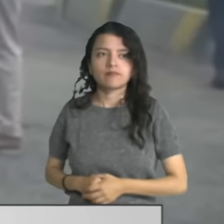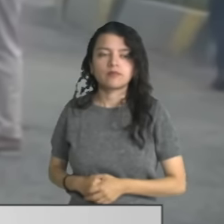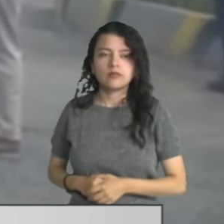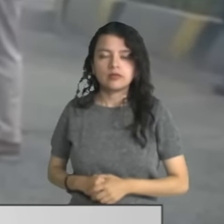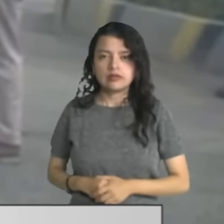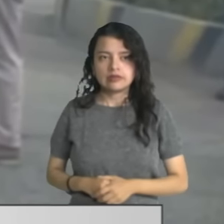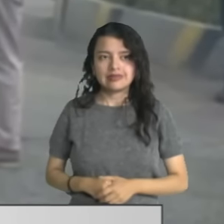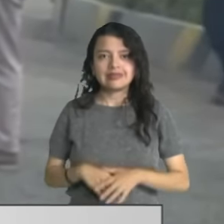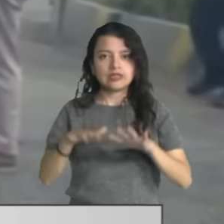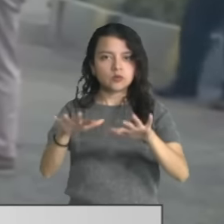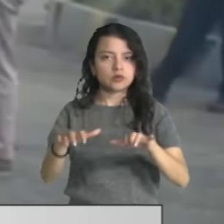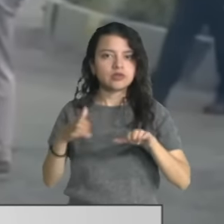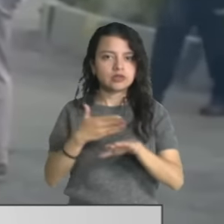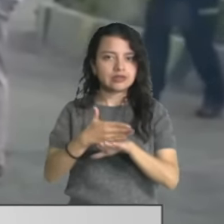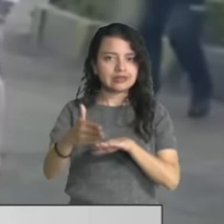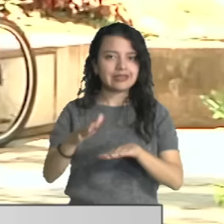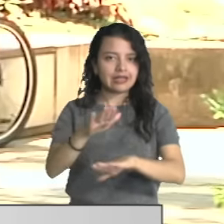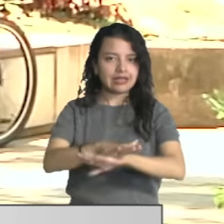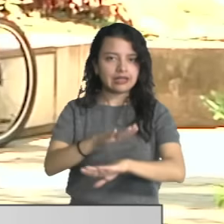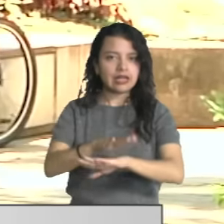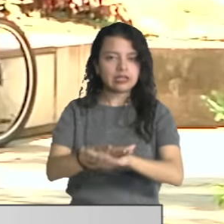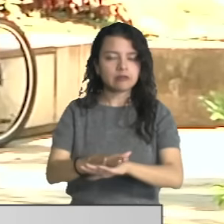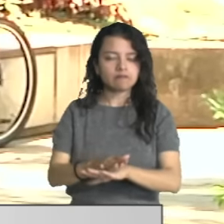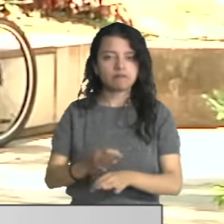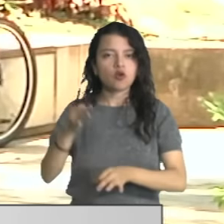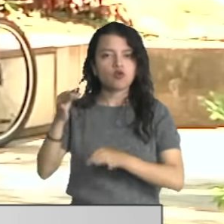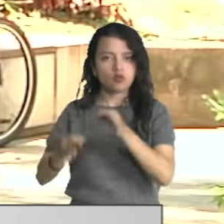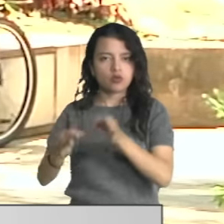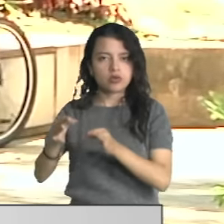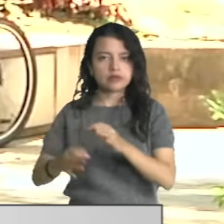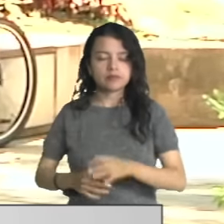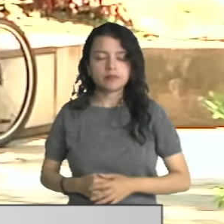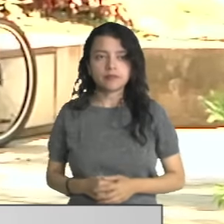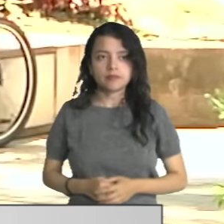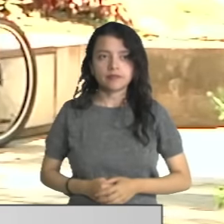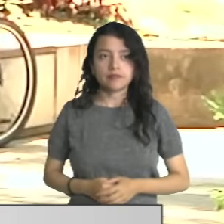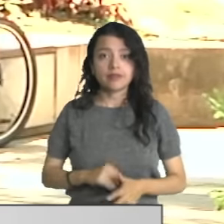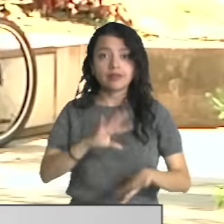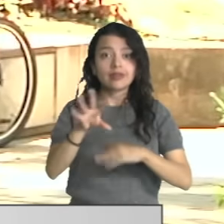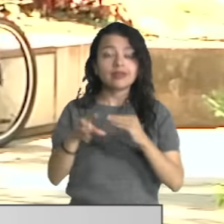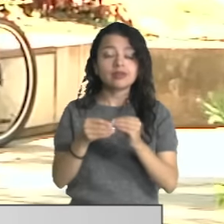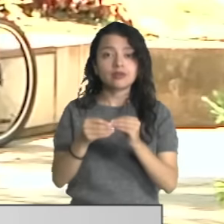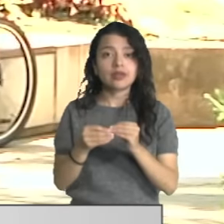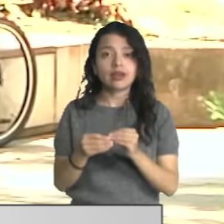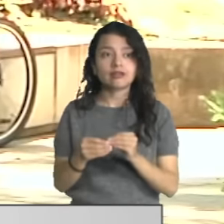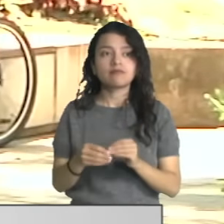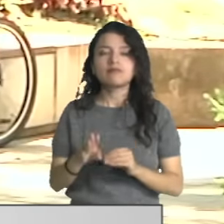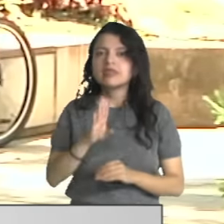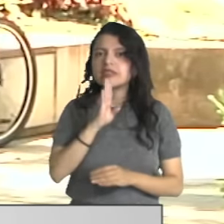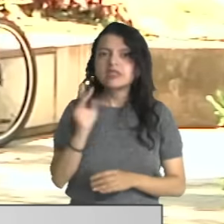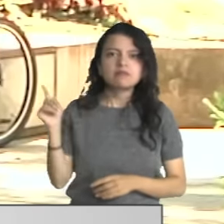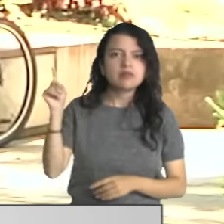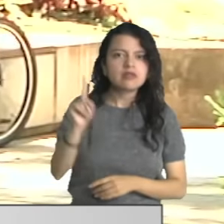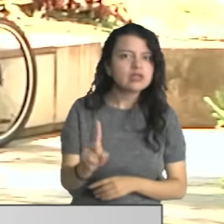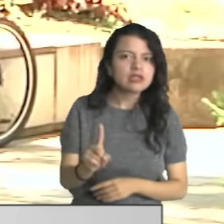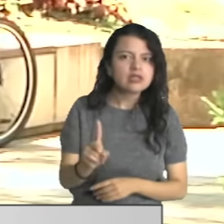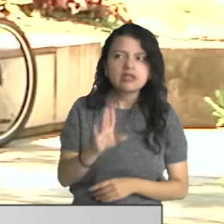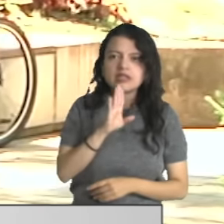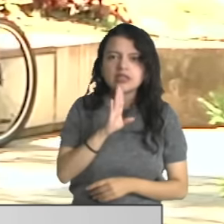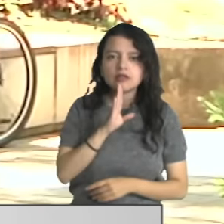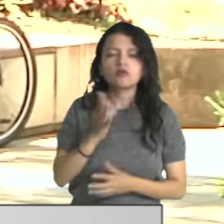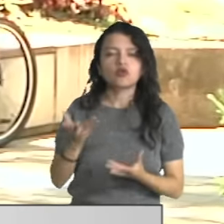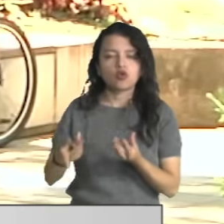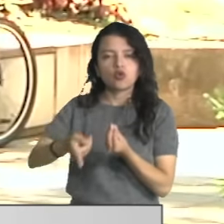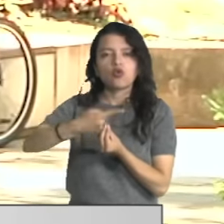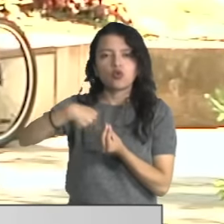preliminares iniciarían en la tarde. Con un dato adicional, en las próximas horas llegará al batallón Pedronel Ospina una